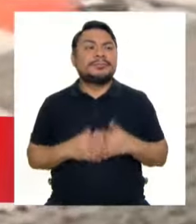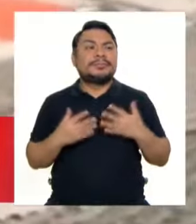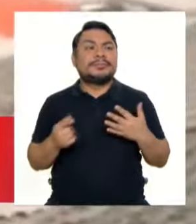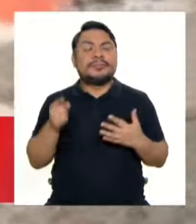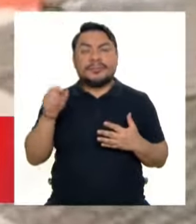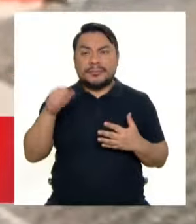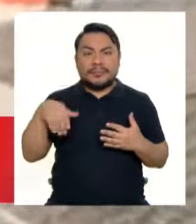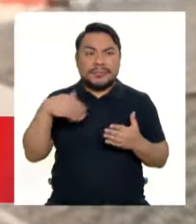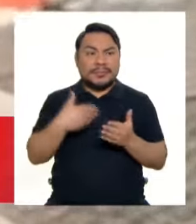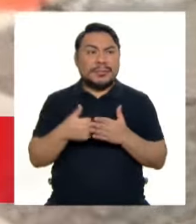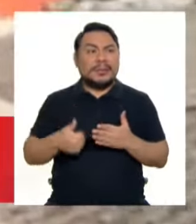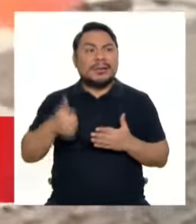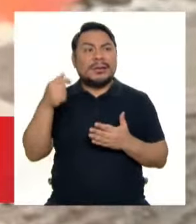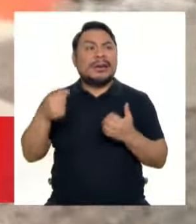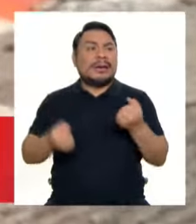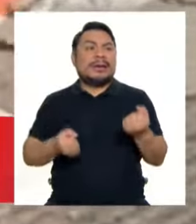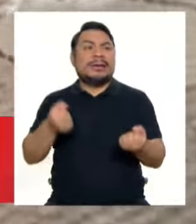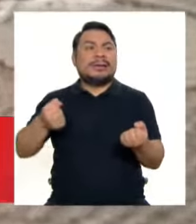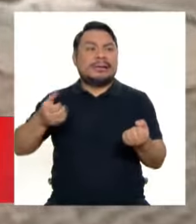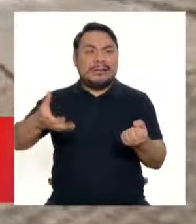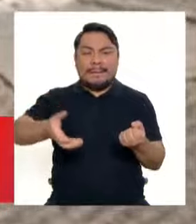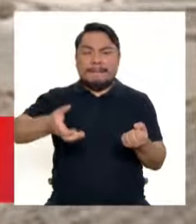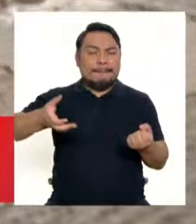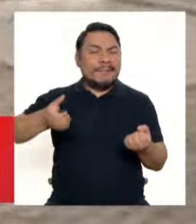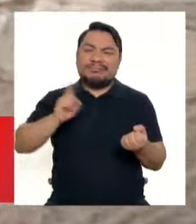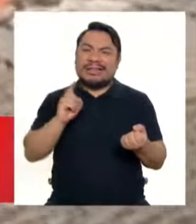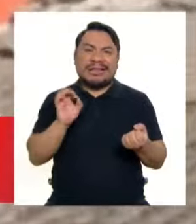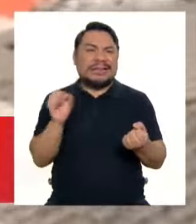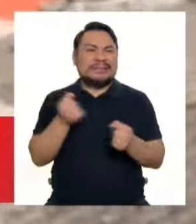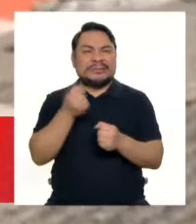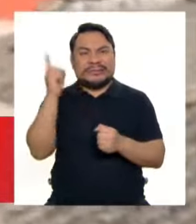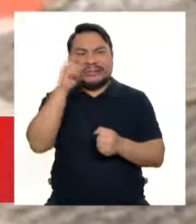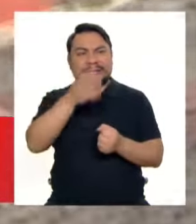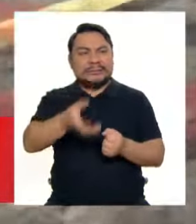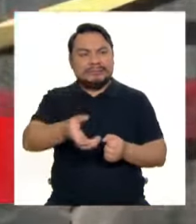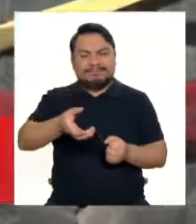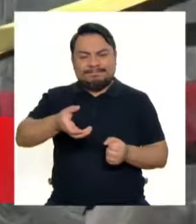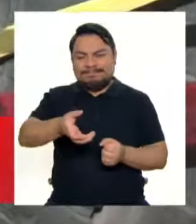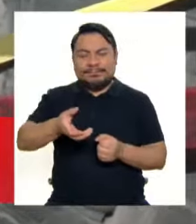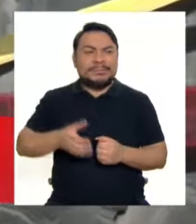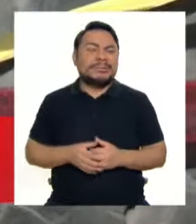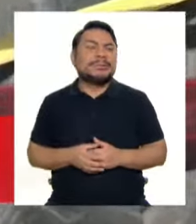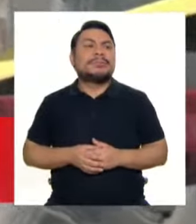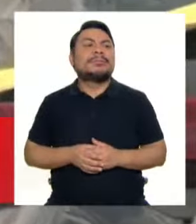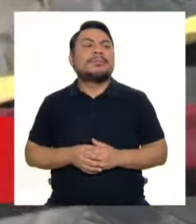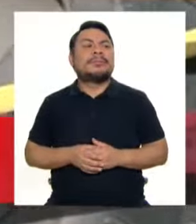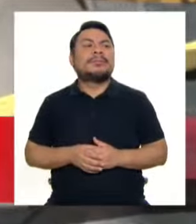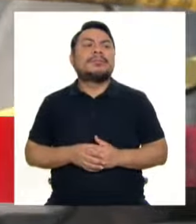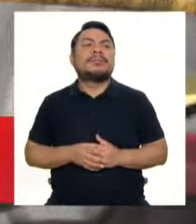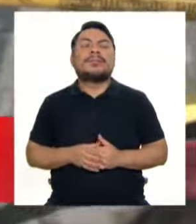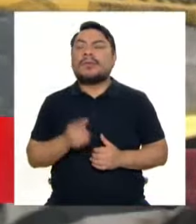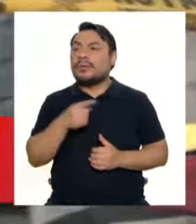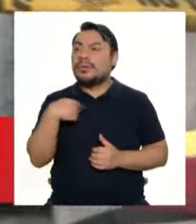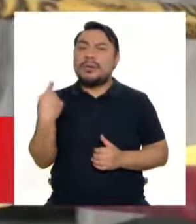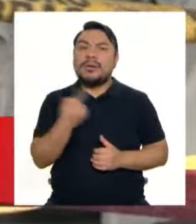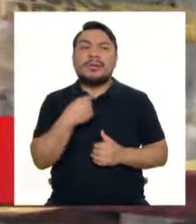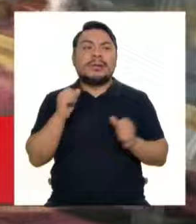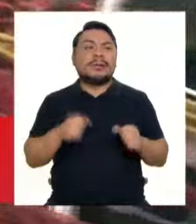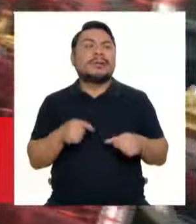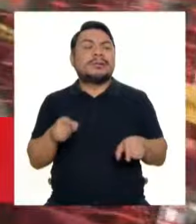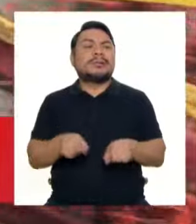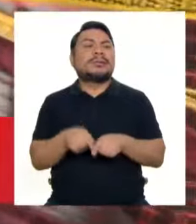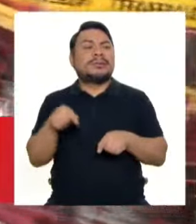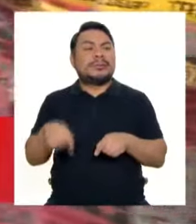llegó Pero no logró mover este pesado vehículo nosotros estamos en totalmente acá como